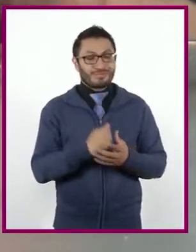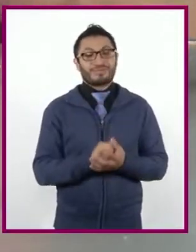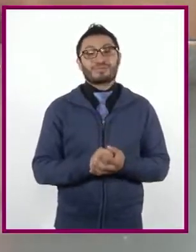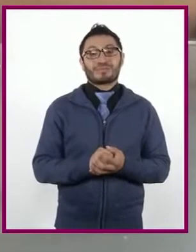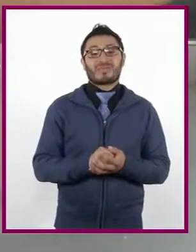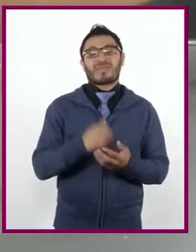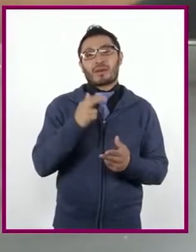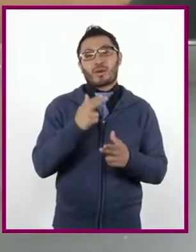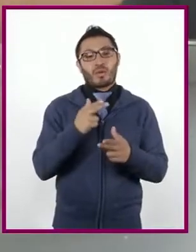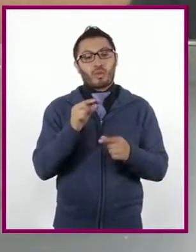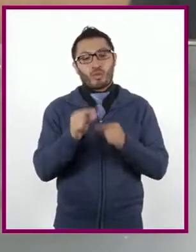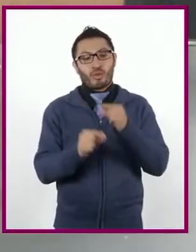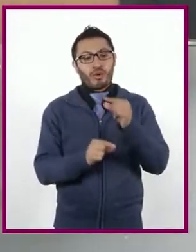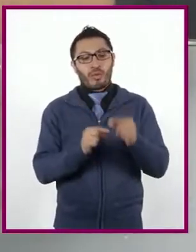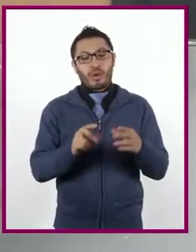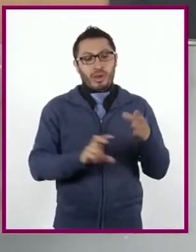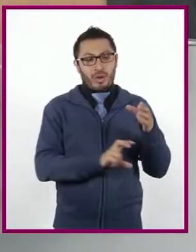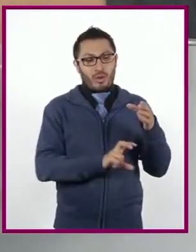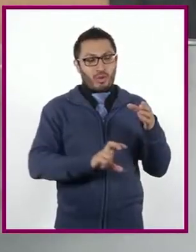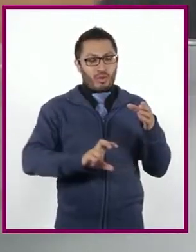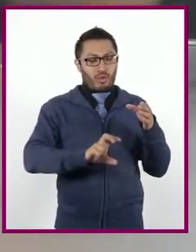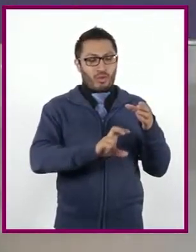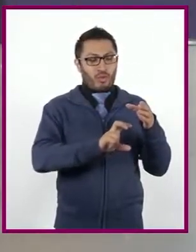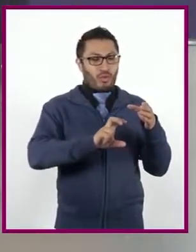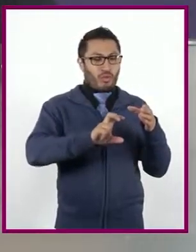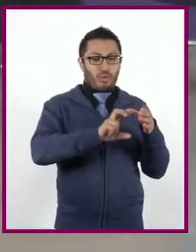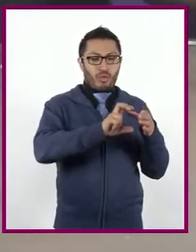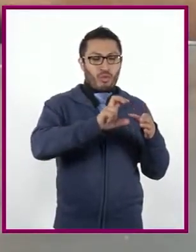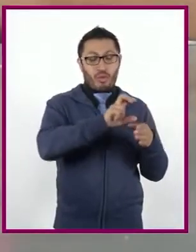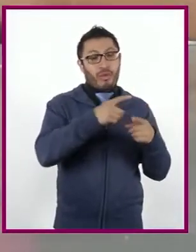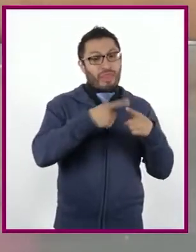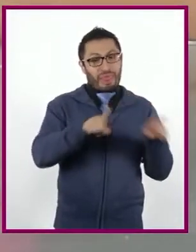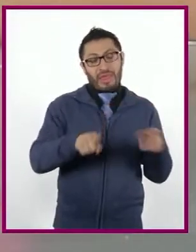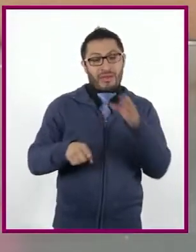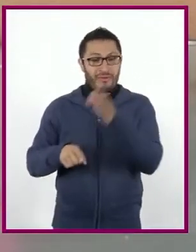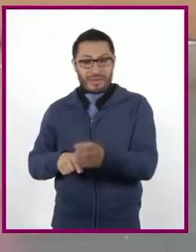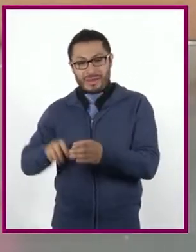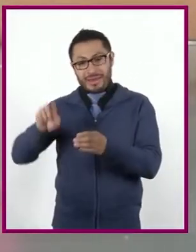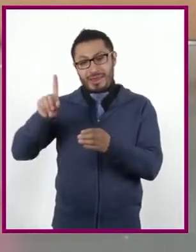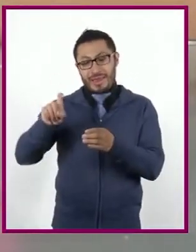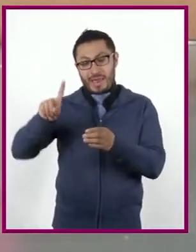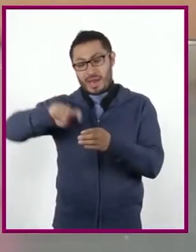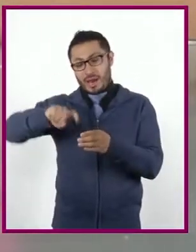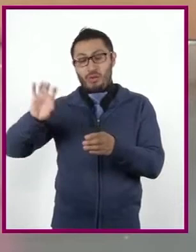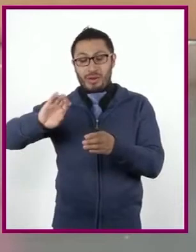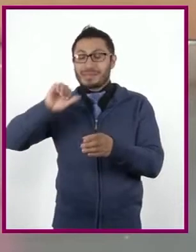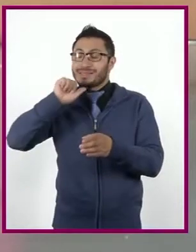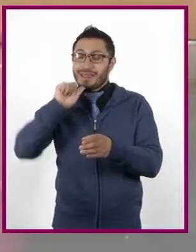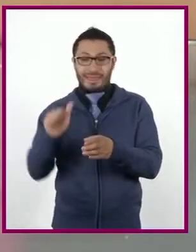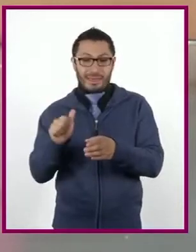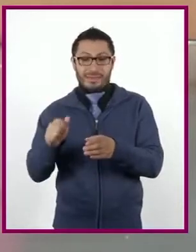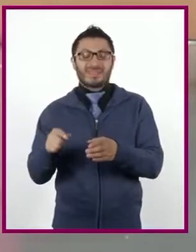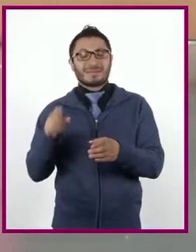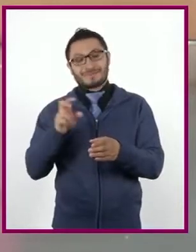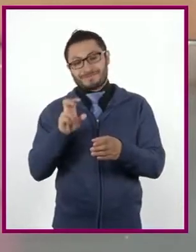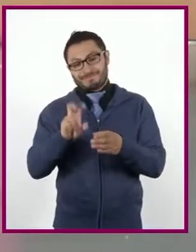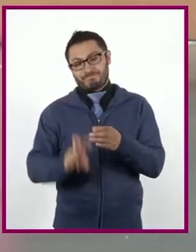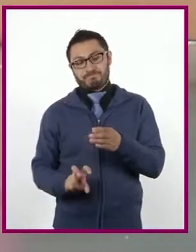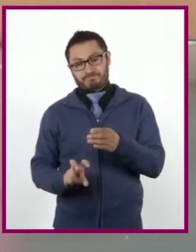Iremos notando cómo el huevo comienza a flotar, a diferencia del huevo de agua potable, donde por su densidad ya se